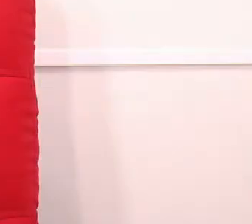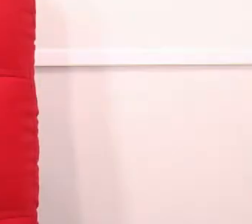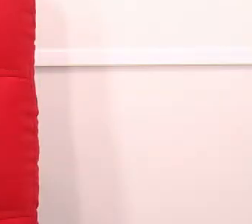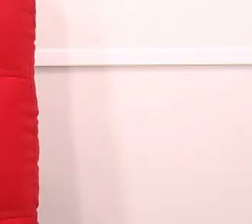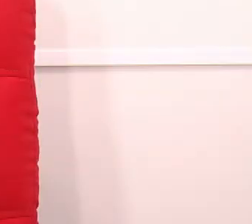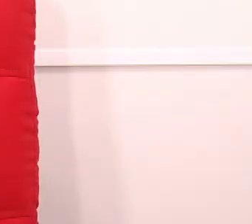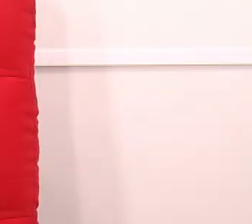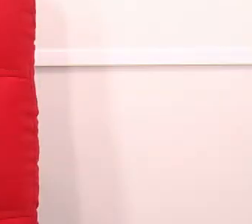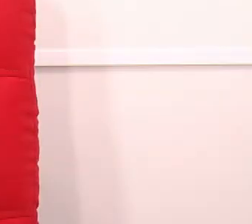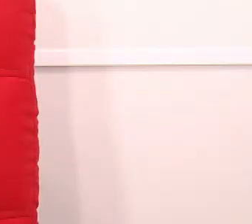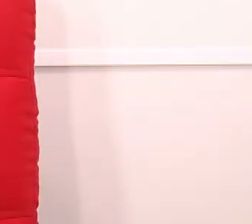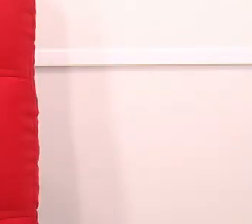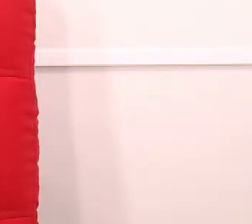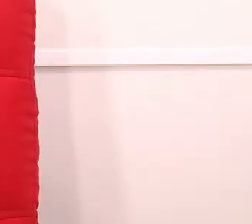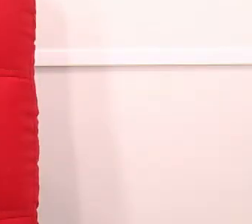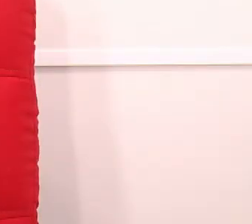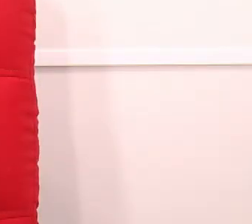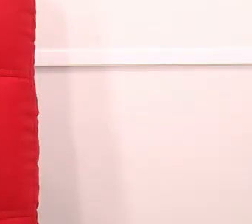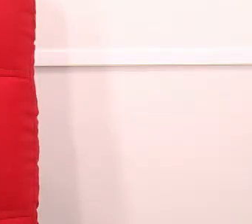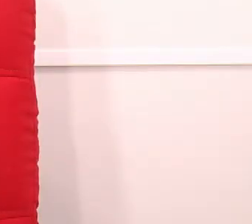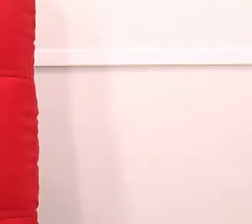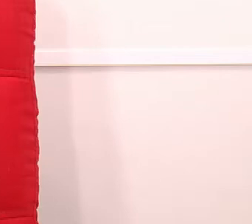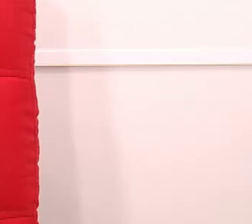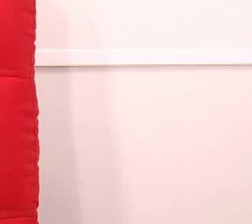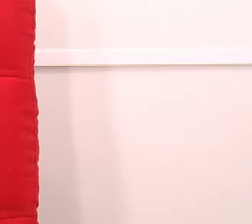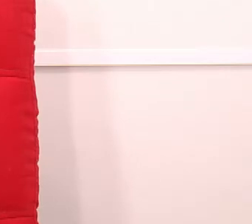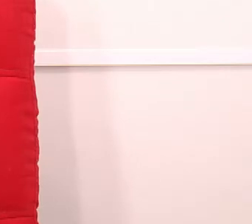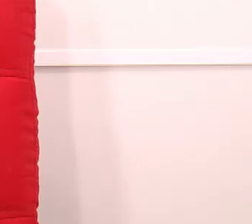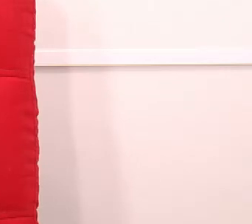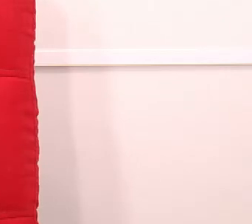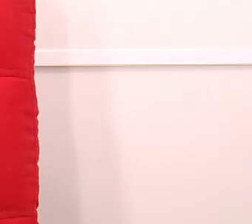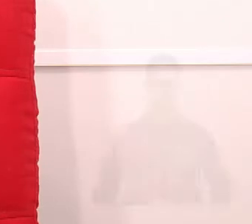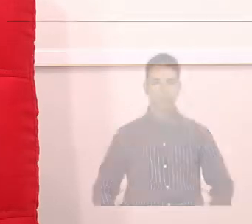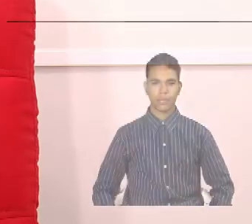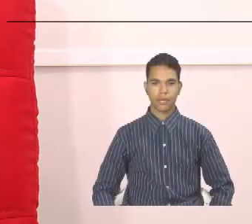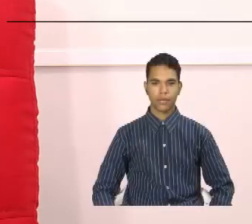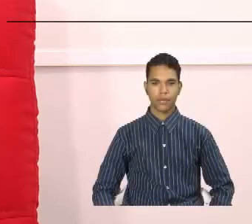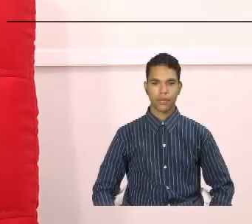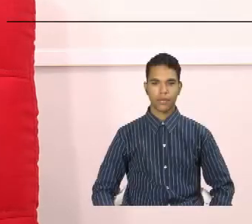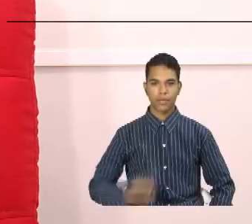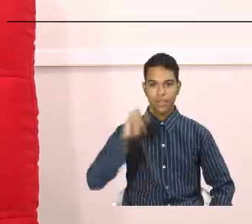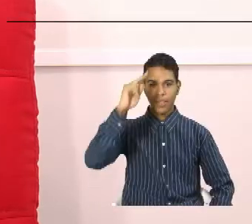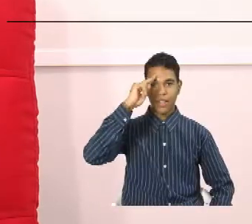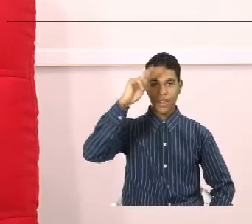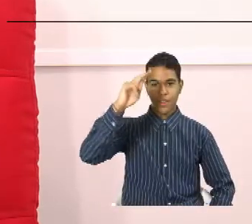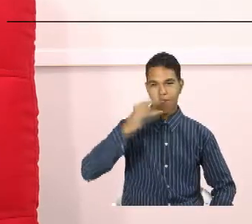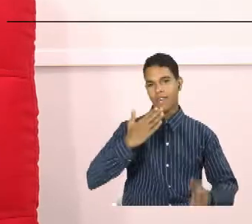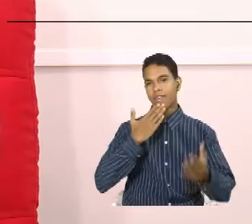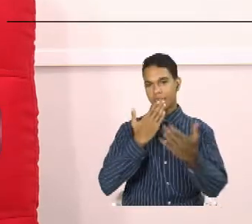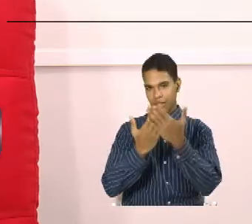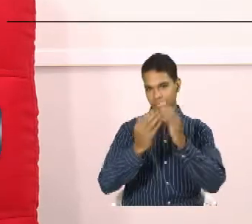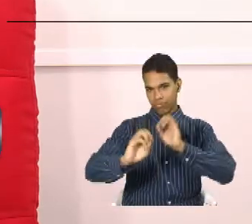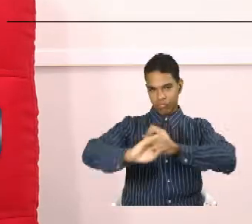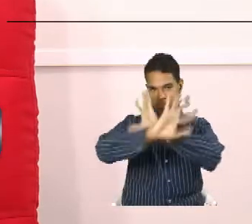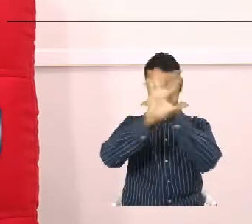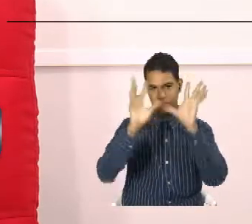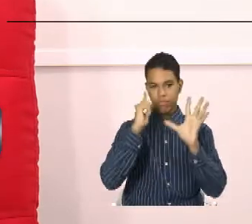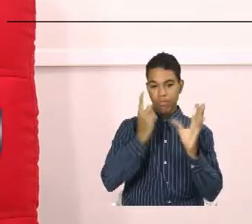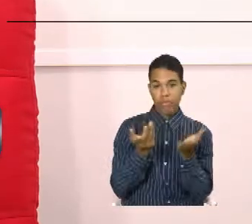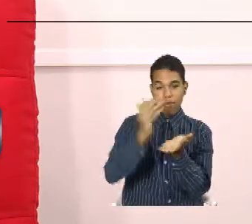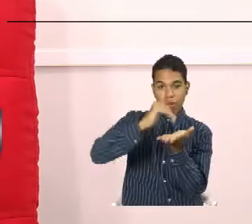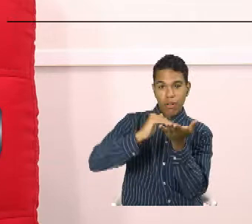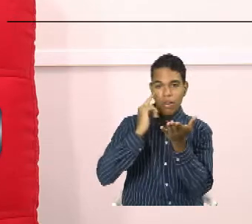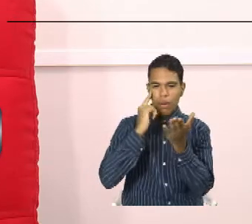Hola, muy pero muy buenos días, amables televidentes. Muy contenta de estarlos acompañando nuevamente y por supuesto de que ustedes estén ahí a través de las pantallas de